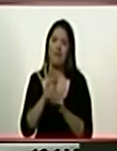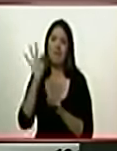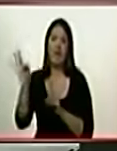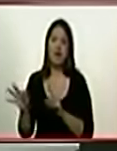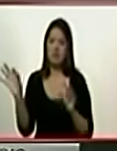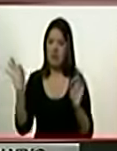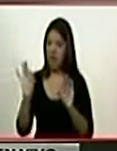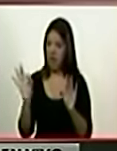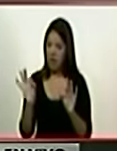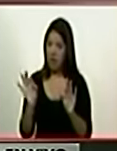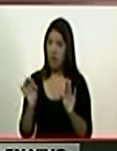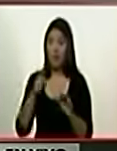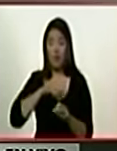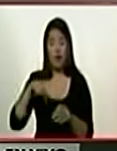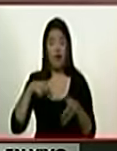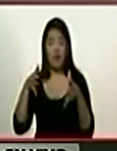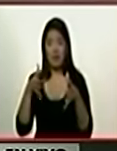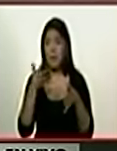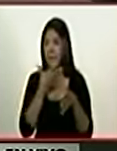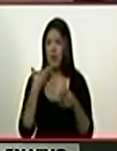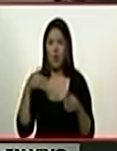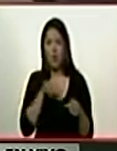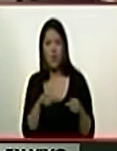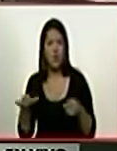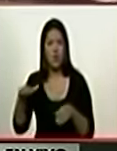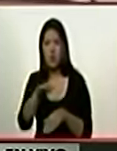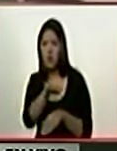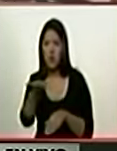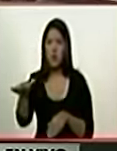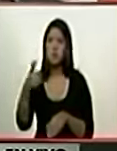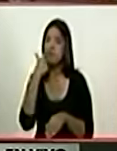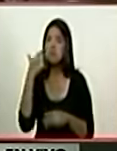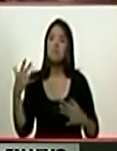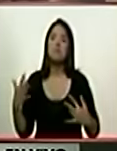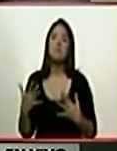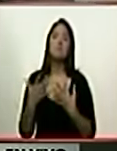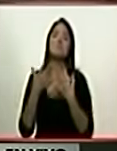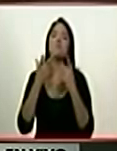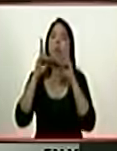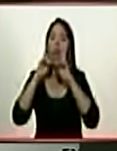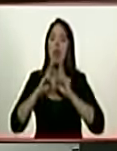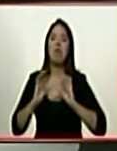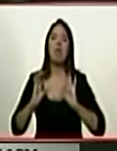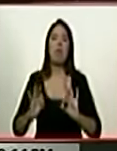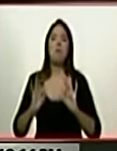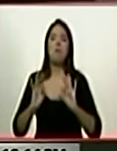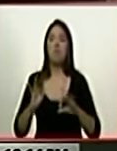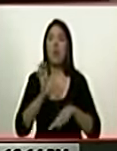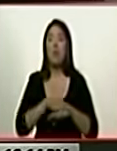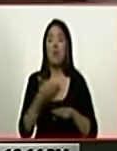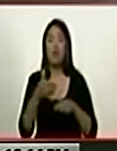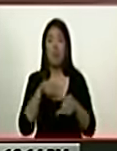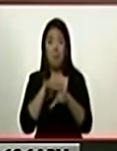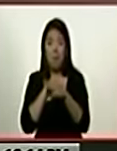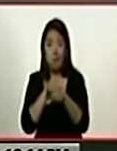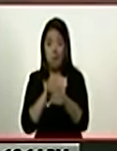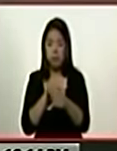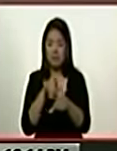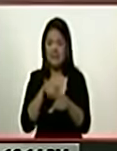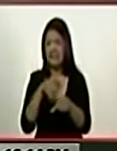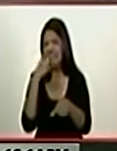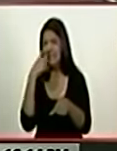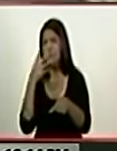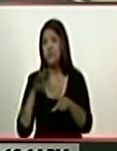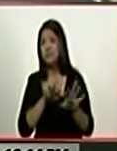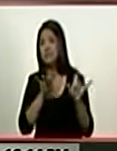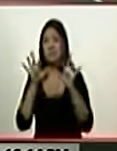contrario, ganaremos en movilidad, ganaremos en aire puro, porque el congestionamiento vehicular emana mayor cantidad de monóxido